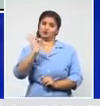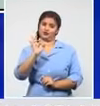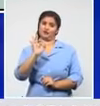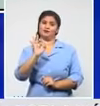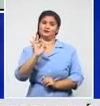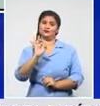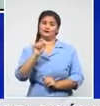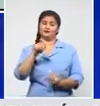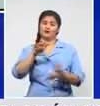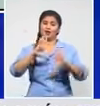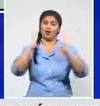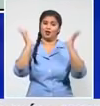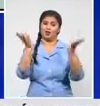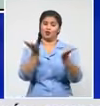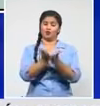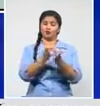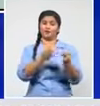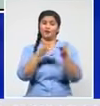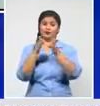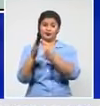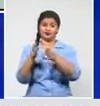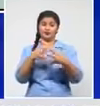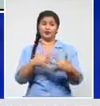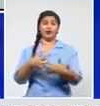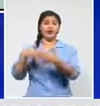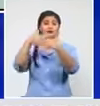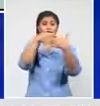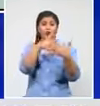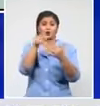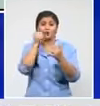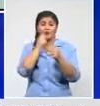Estados Unidos de América tiene la más alta del mundo,